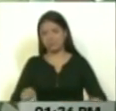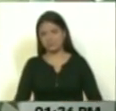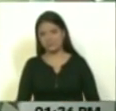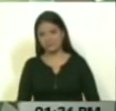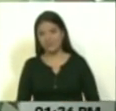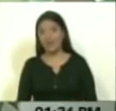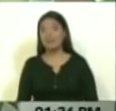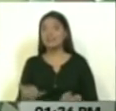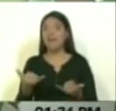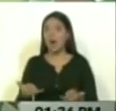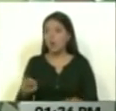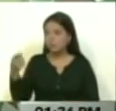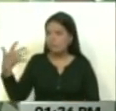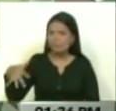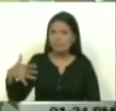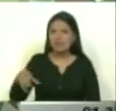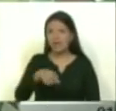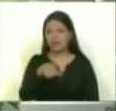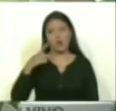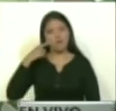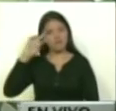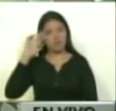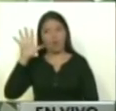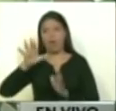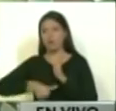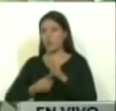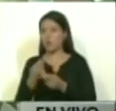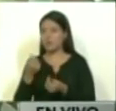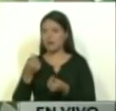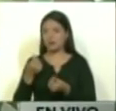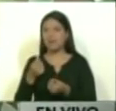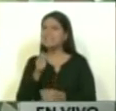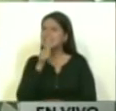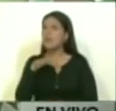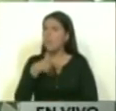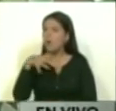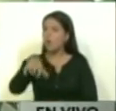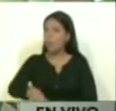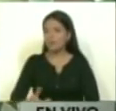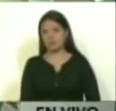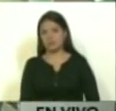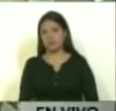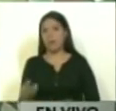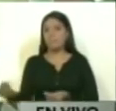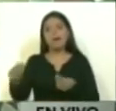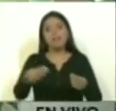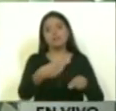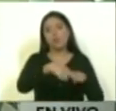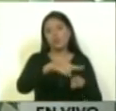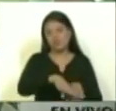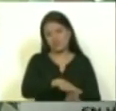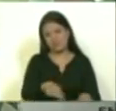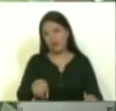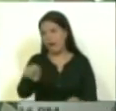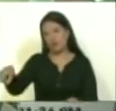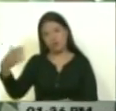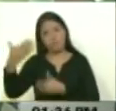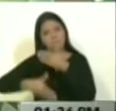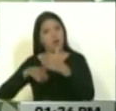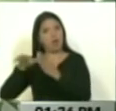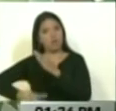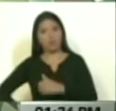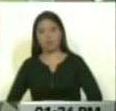con los precios que han puesto estos bandidos, ladrones capitalistas, ¿quién puede comprar una computadora, vale? Para un niño, para una niña. Son unos ladrones.